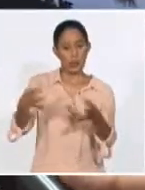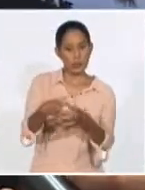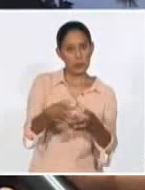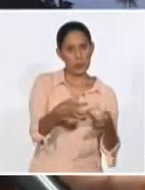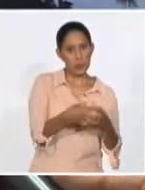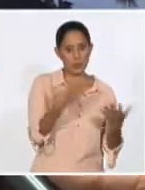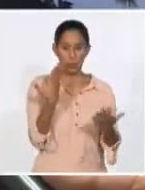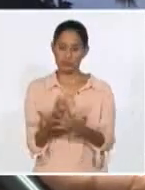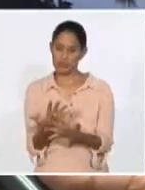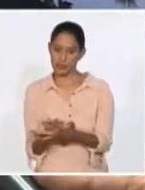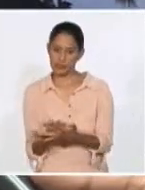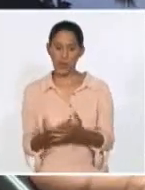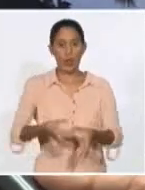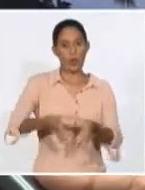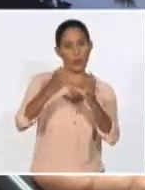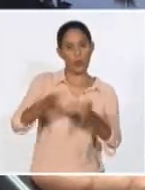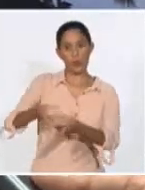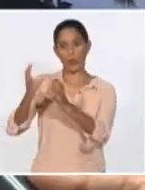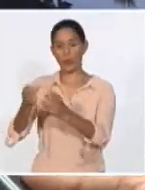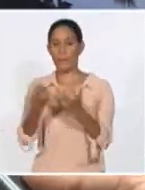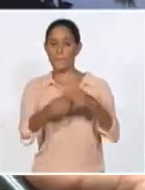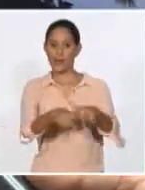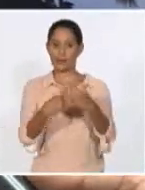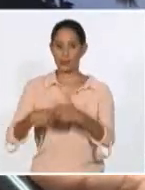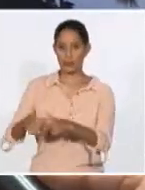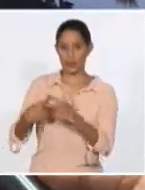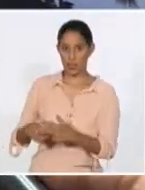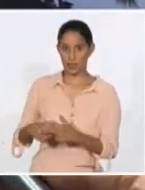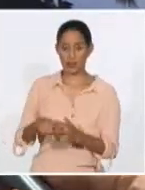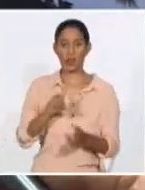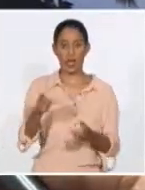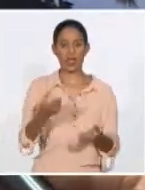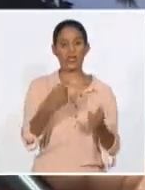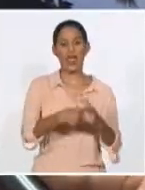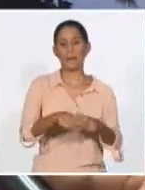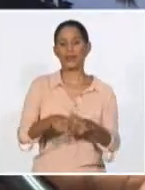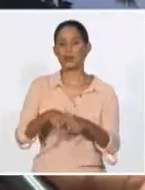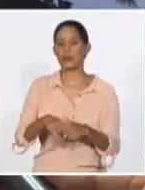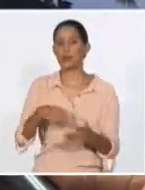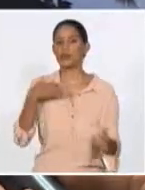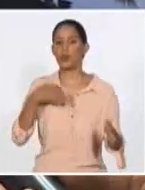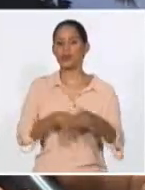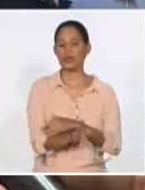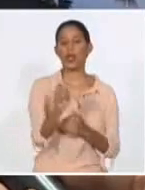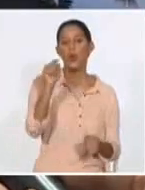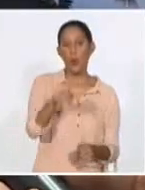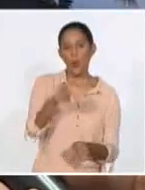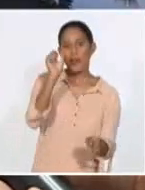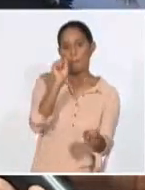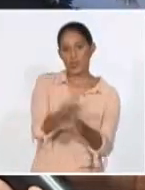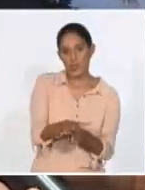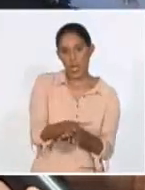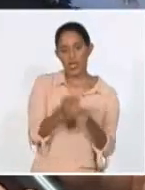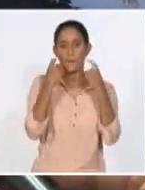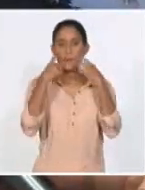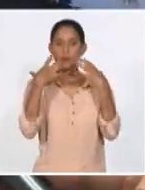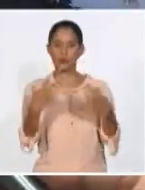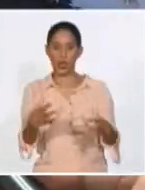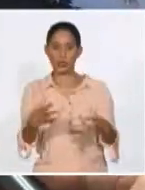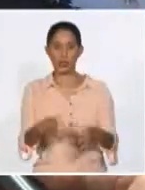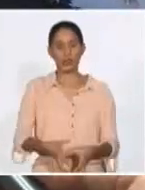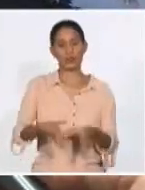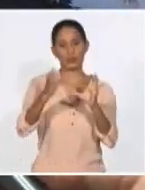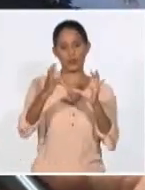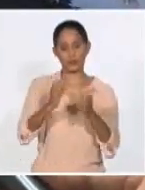mantenimiento que eso estaba previsto y de las unidades de mantenimiento ya vamos a entrar ya en el día de hoy con la unidad más importante que es la termo eléctrica Antonio oera